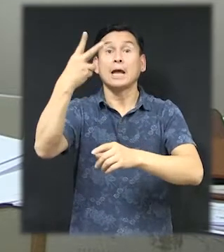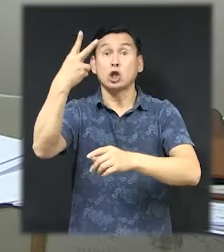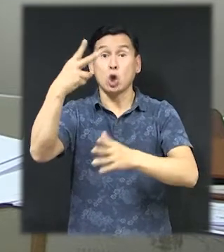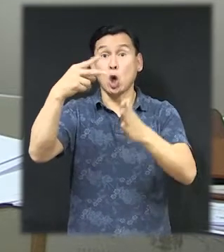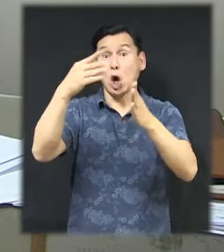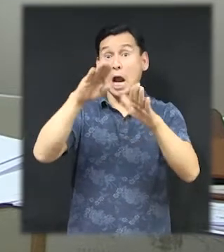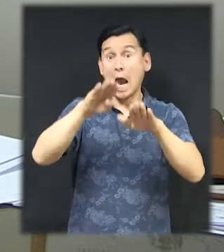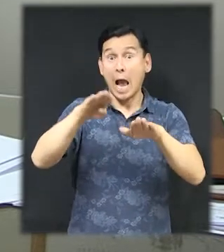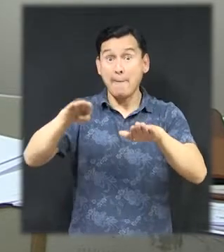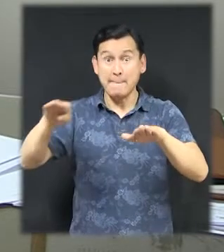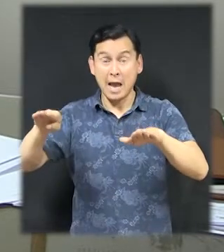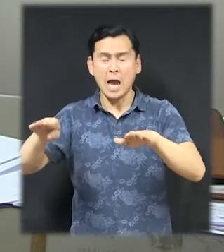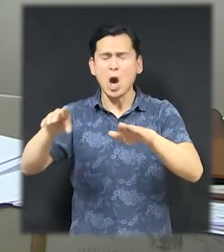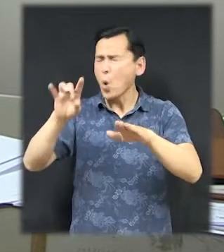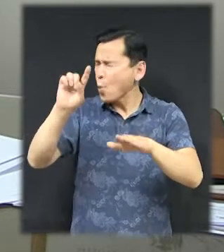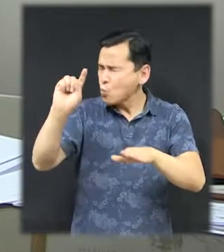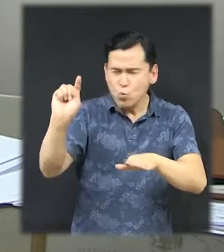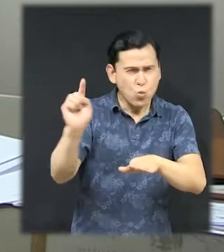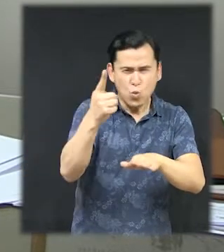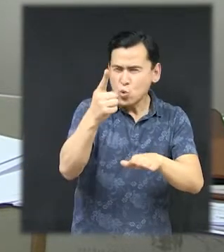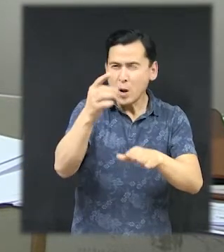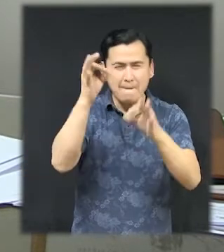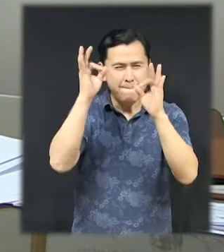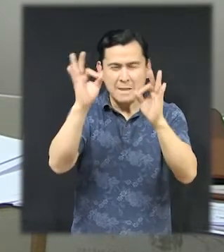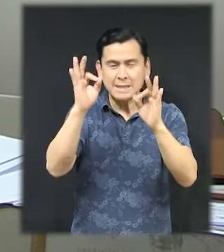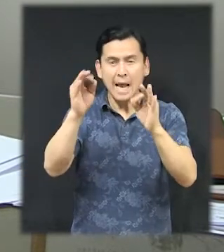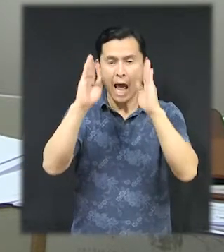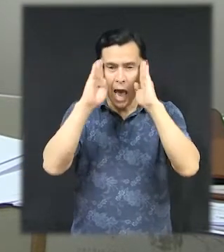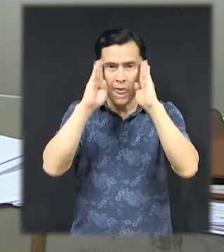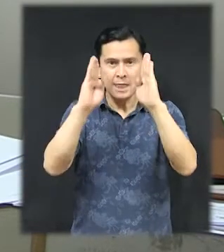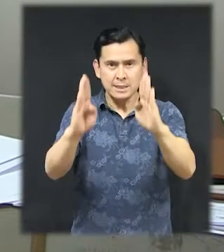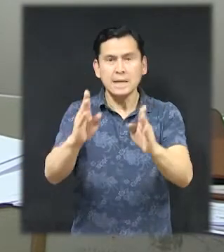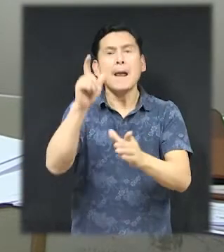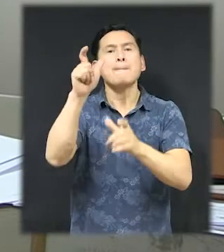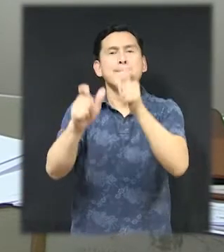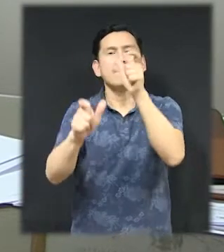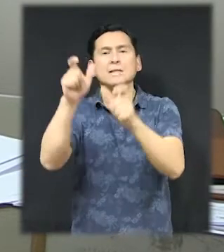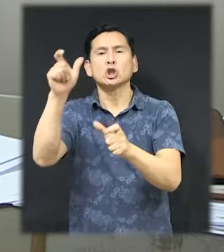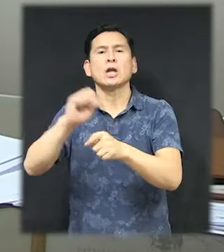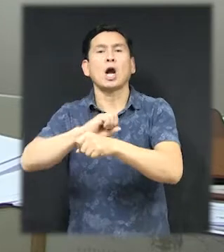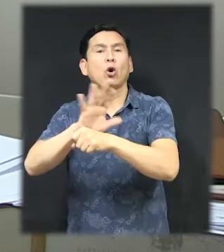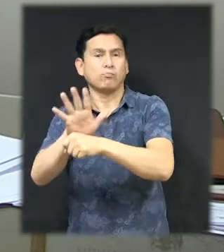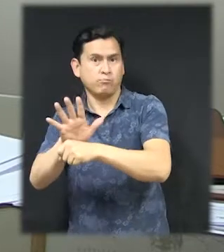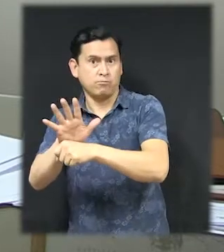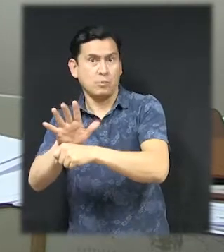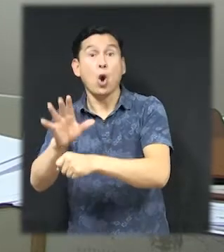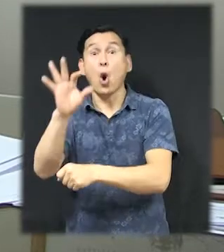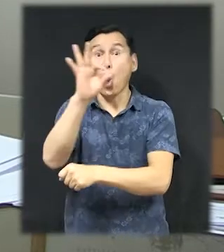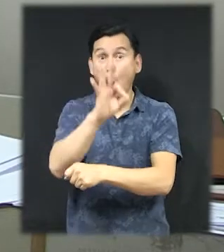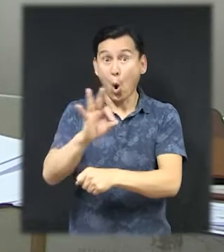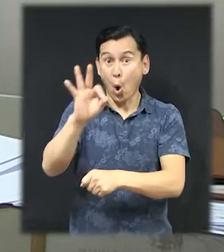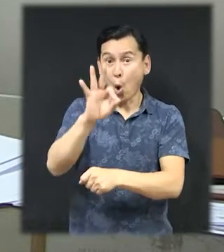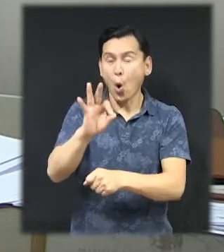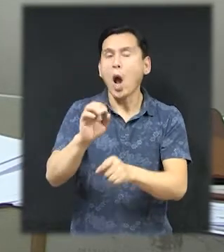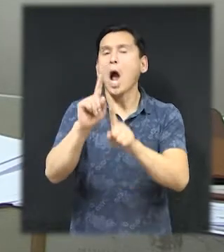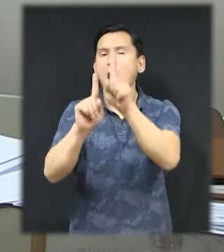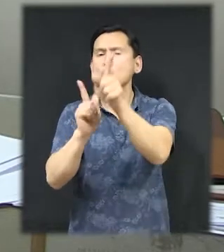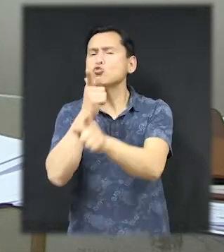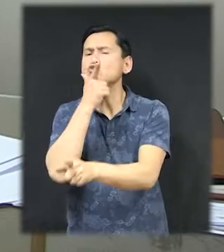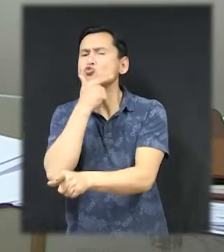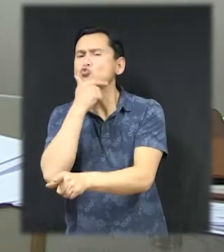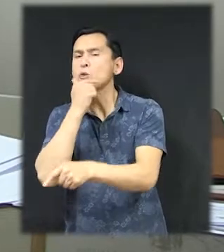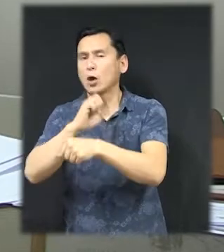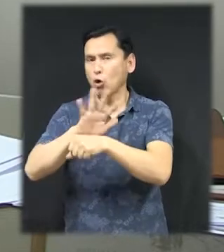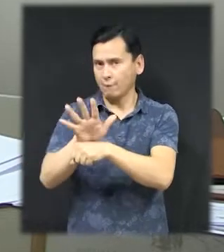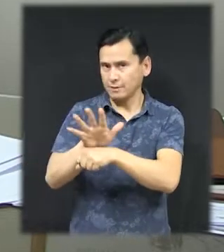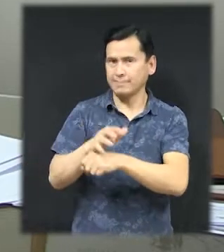32 camas, destinado exclusivamente a atender al paciente COVID o al paciente sospechoso